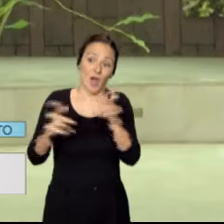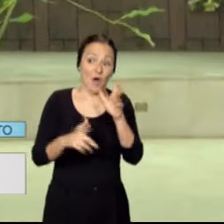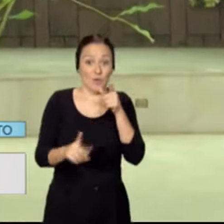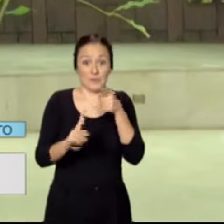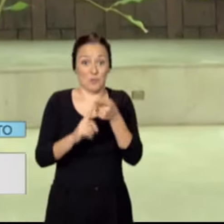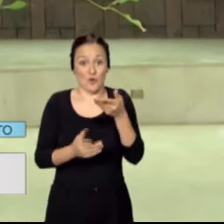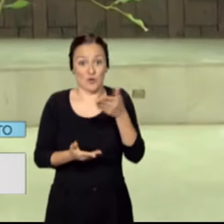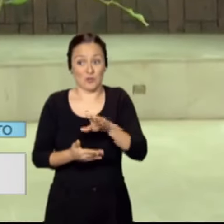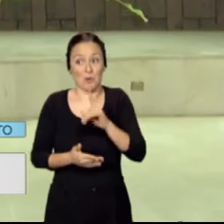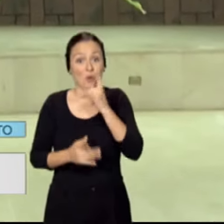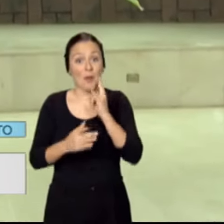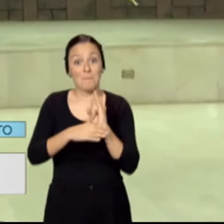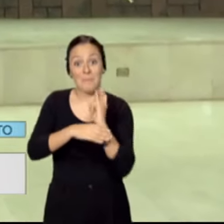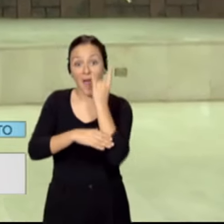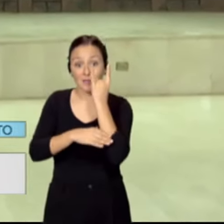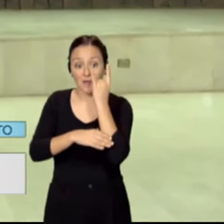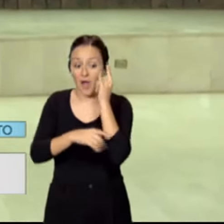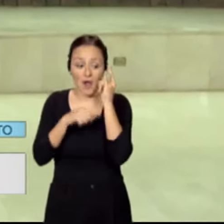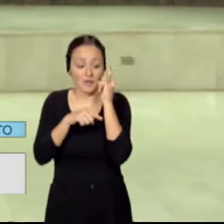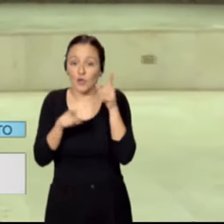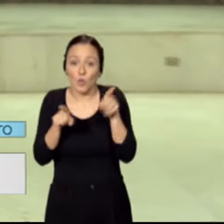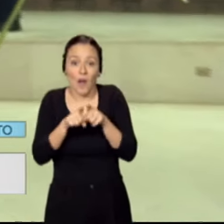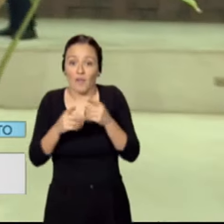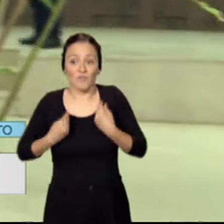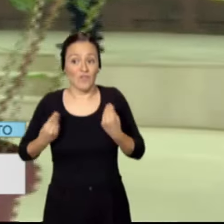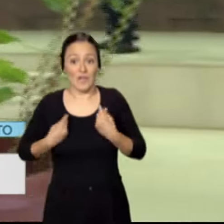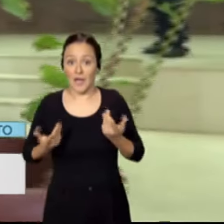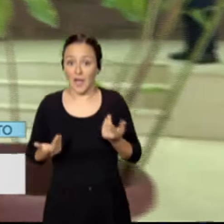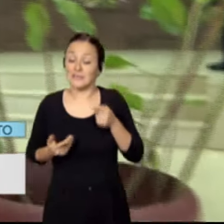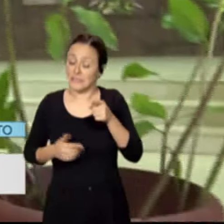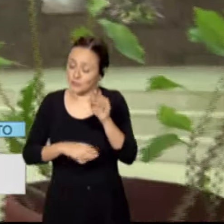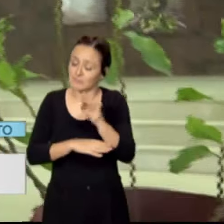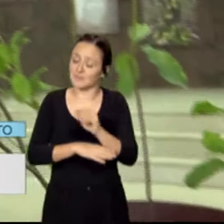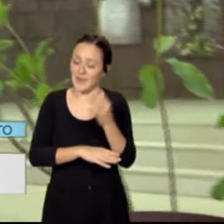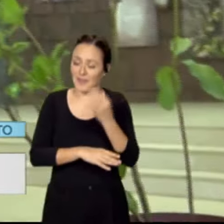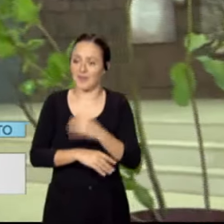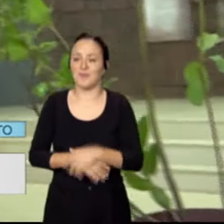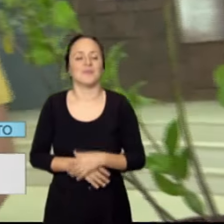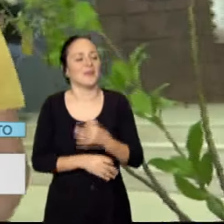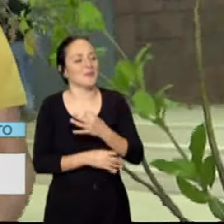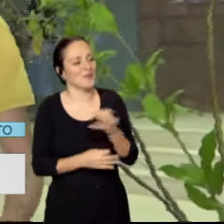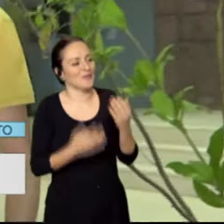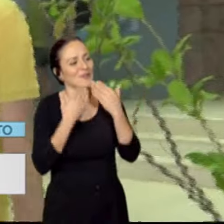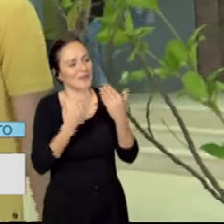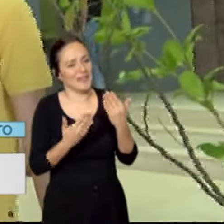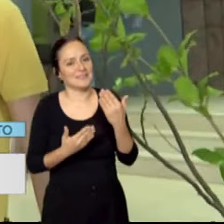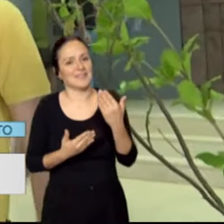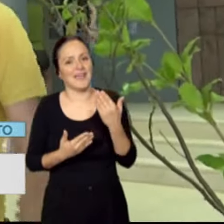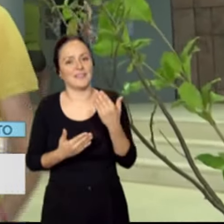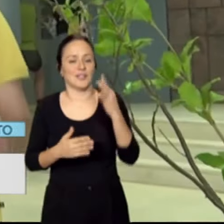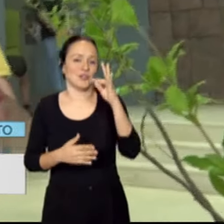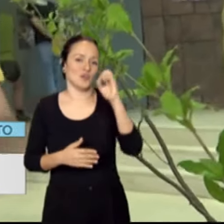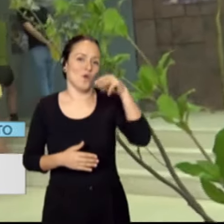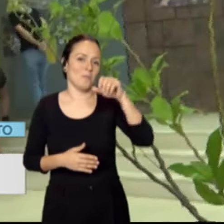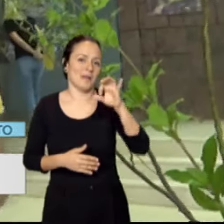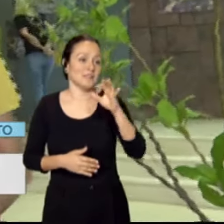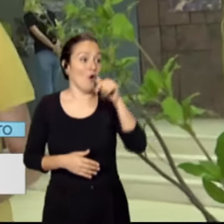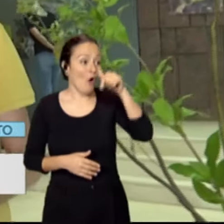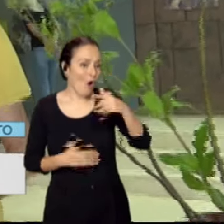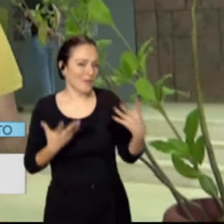planta es una vida es casi como una situación cas falta cuidar perfecto pues muchísimas gracias tomá por habernos acompañado hoy la